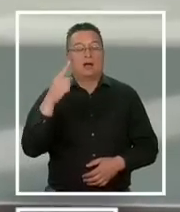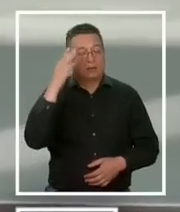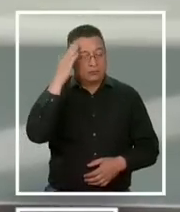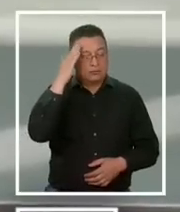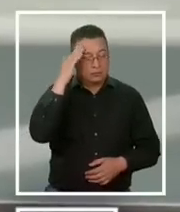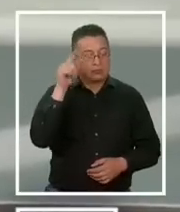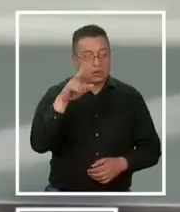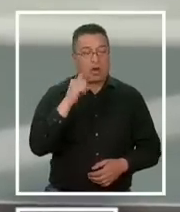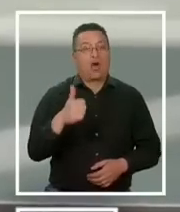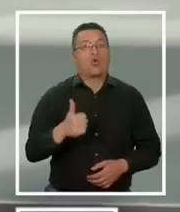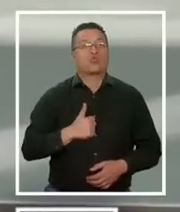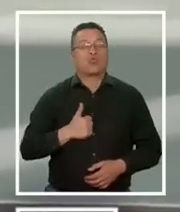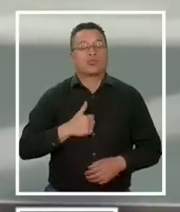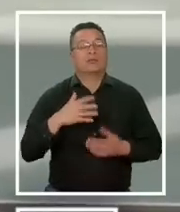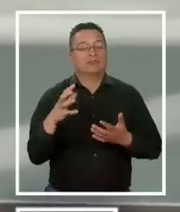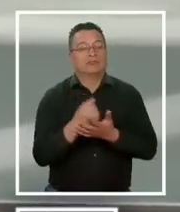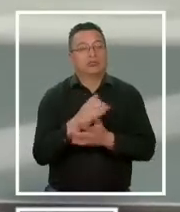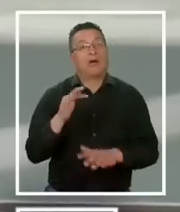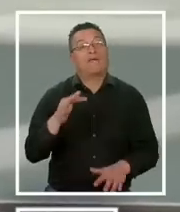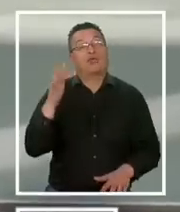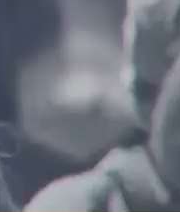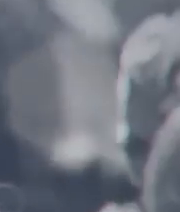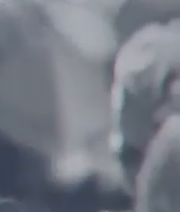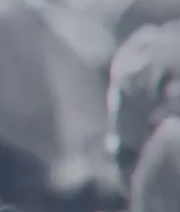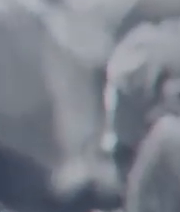cumplido nuestro cometido